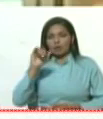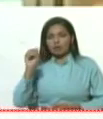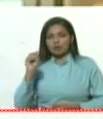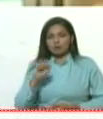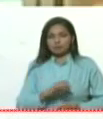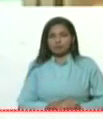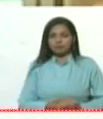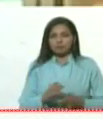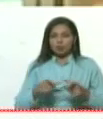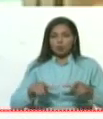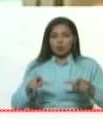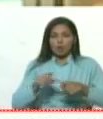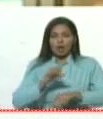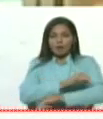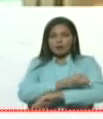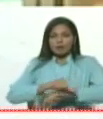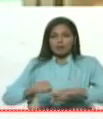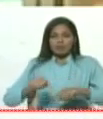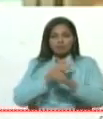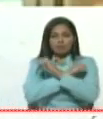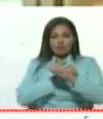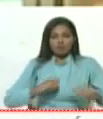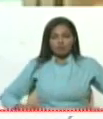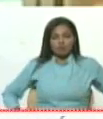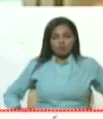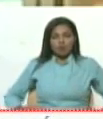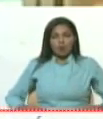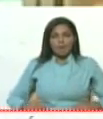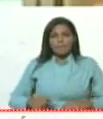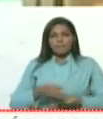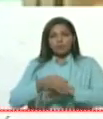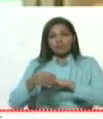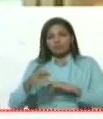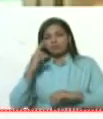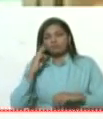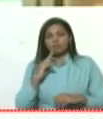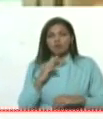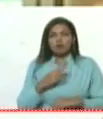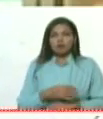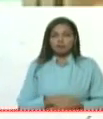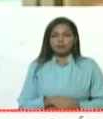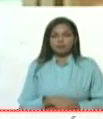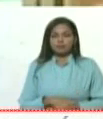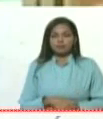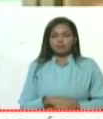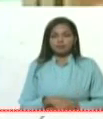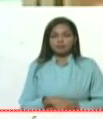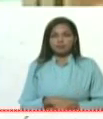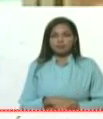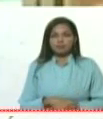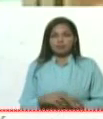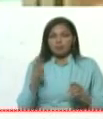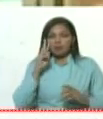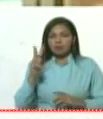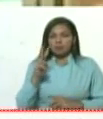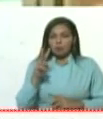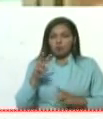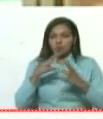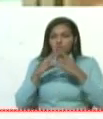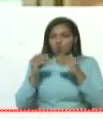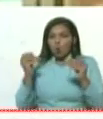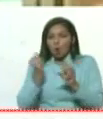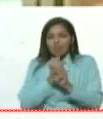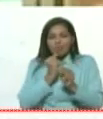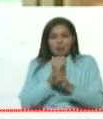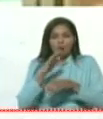está en la avenida Fuerzas Armadas, municipio Simón Bolívar, parroquia El Carmen, para que veamos las obras que